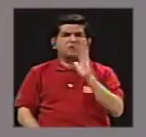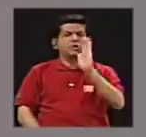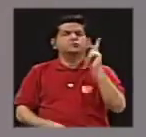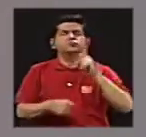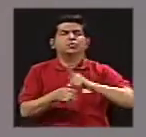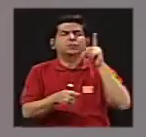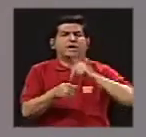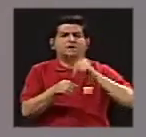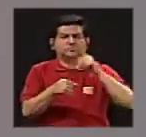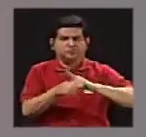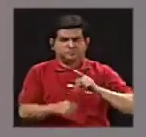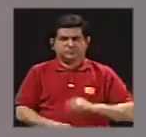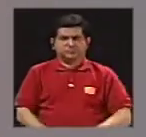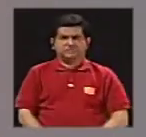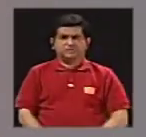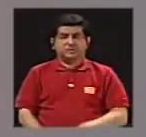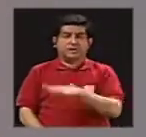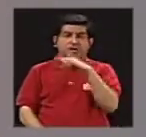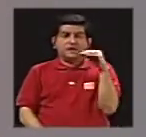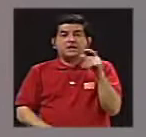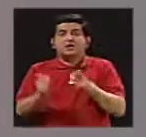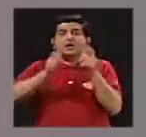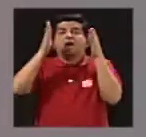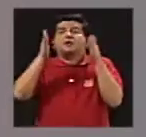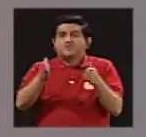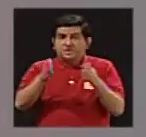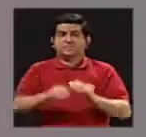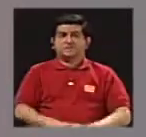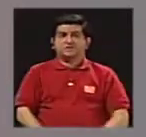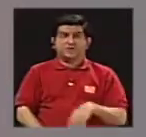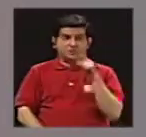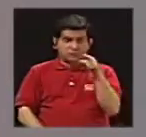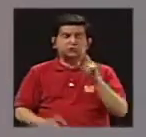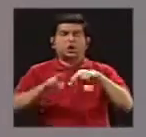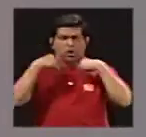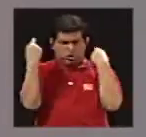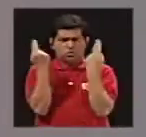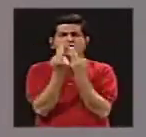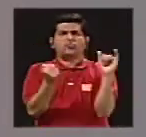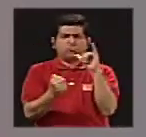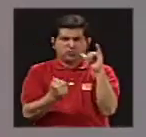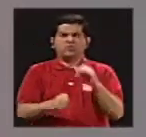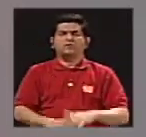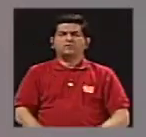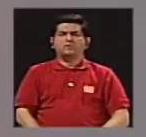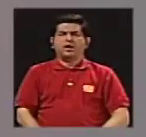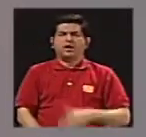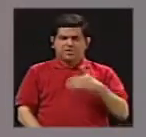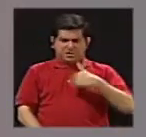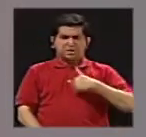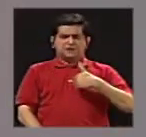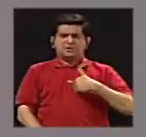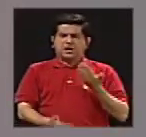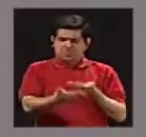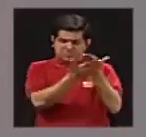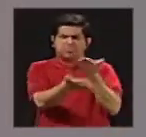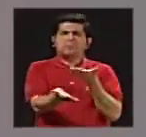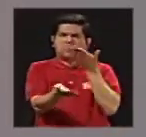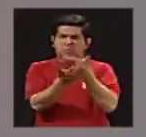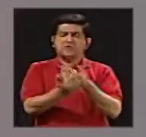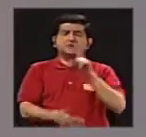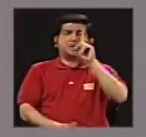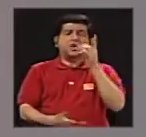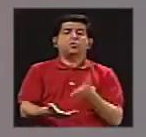participación también y ni que decir los administrativos los administrativos se reunieron y también presentan propuestas